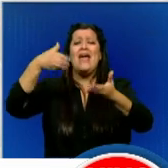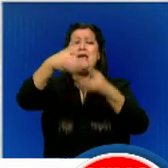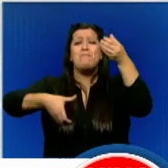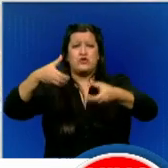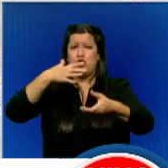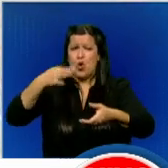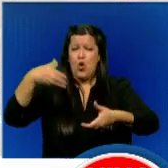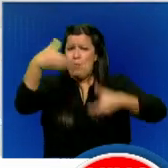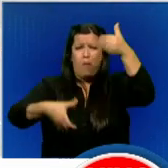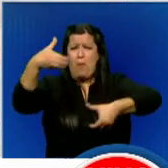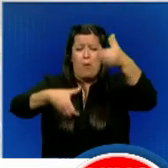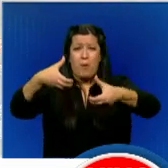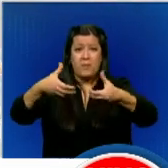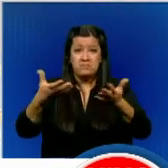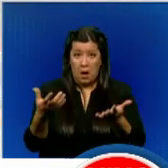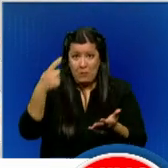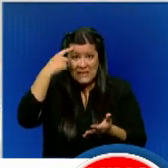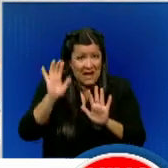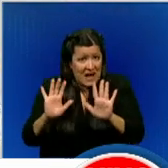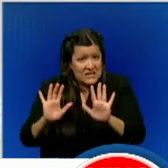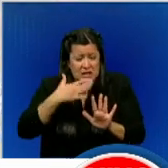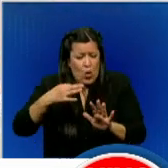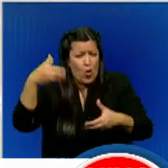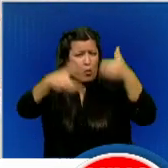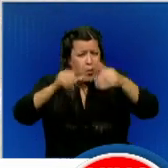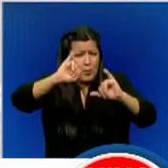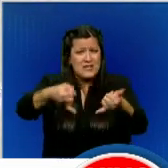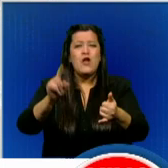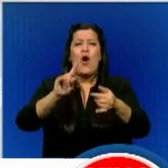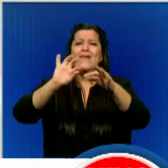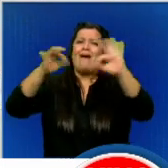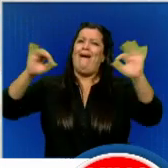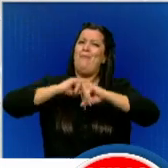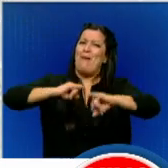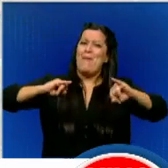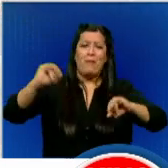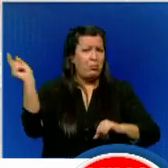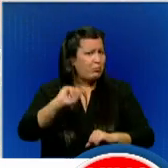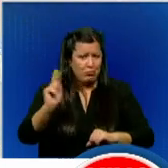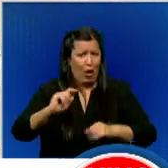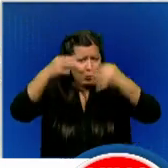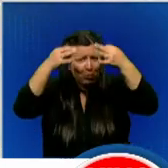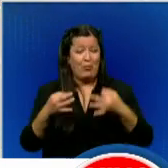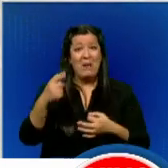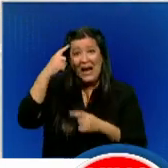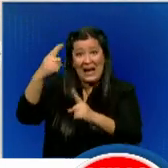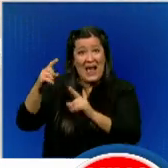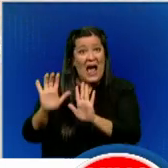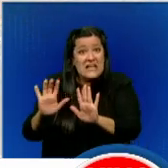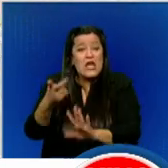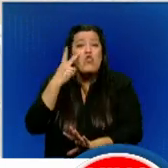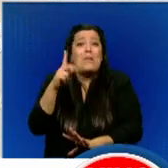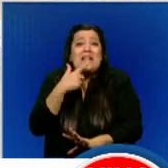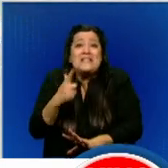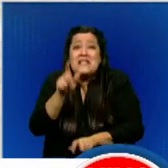creían que efectivamente eso iba a ocurrir creo que no era un eslogan creo que realmente creían que se iba a producir